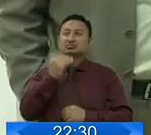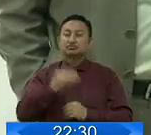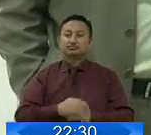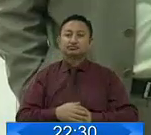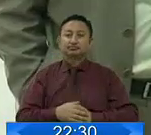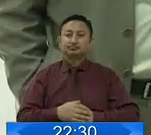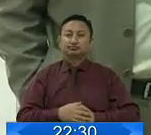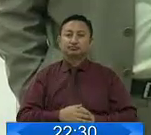quito informó iván casa